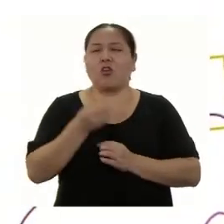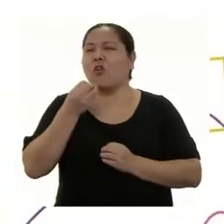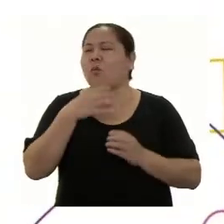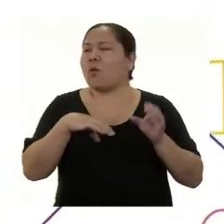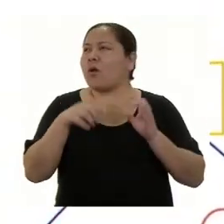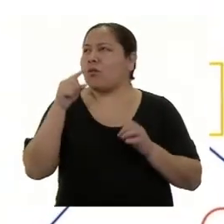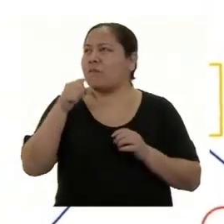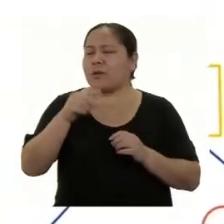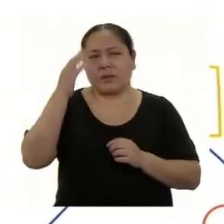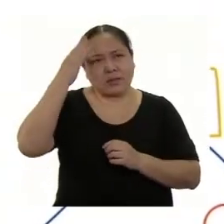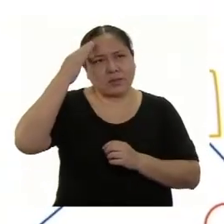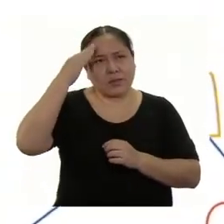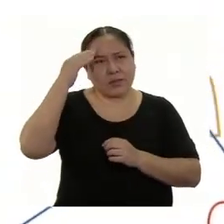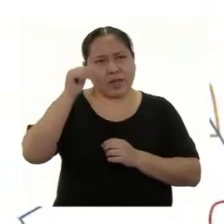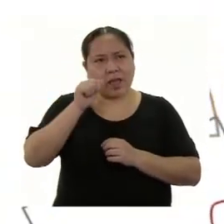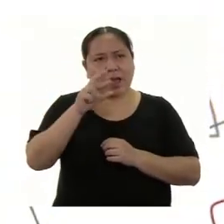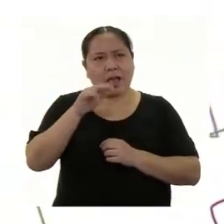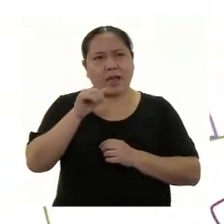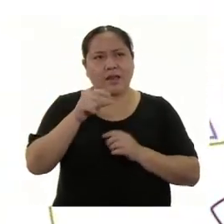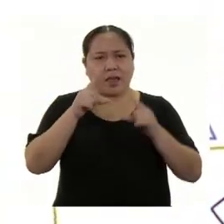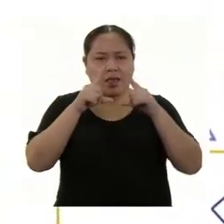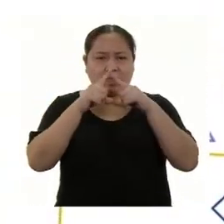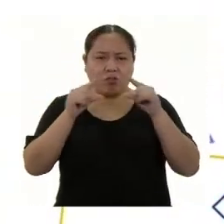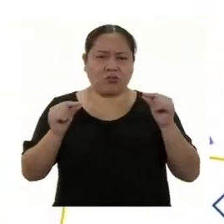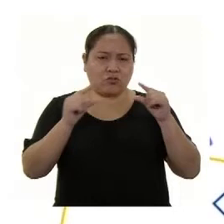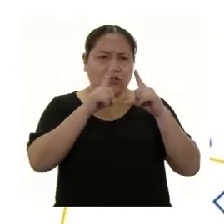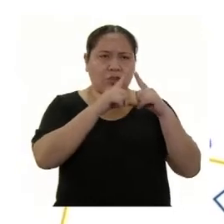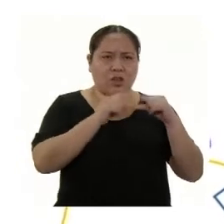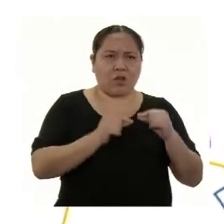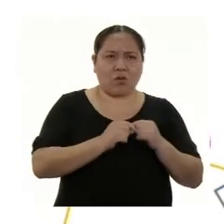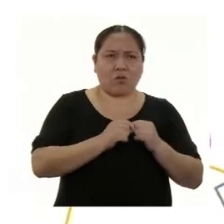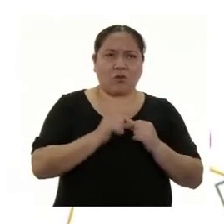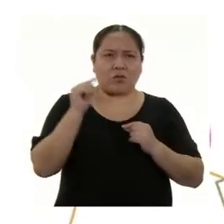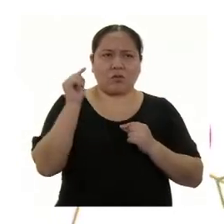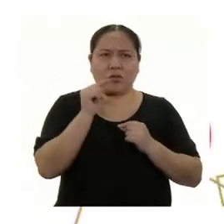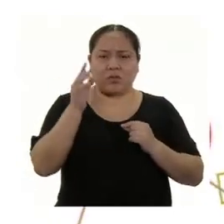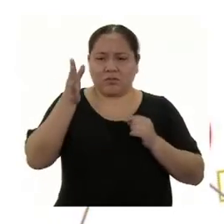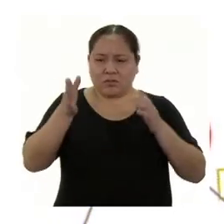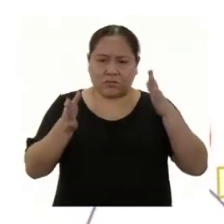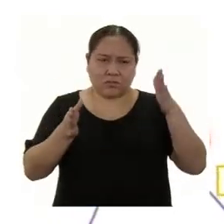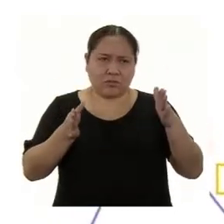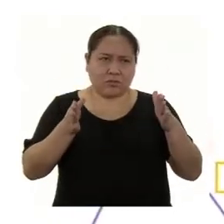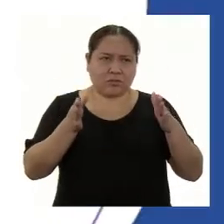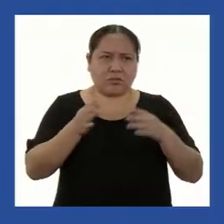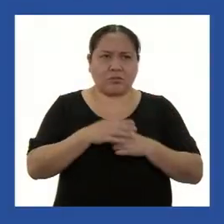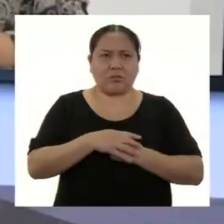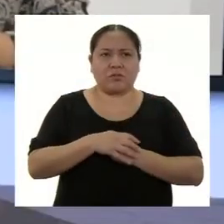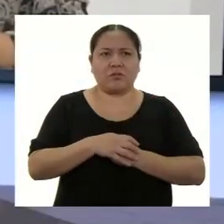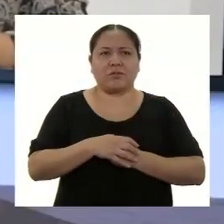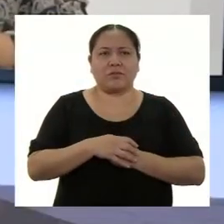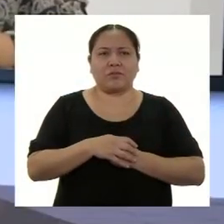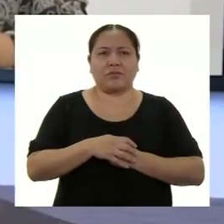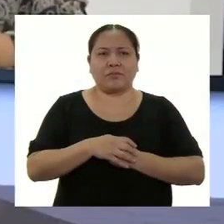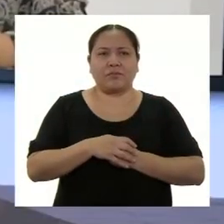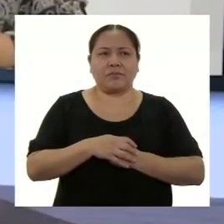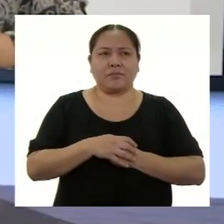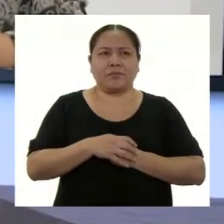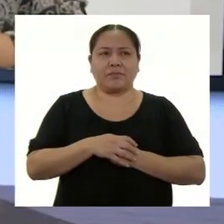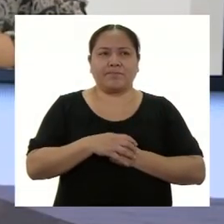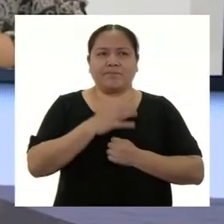hago para calcular el área de los triángulos? Digo, de la superficie de las bases si me falta un dato.